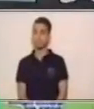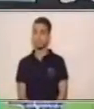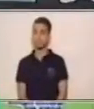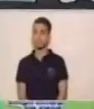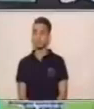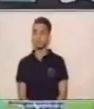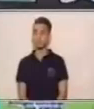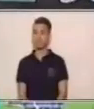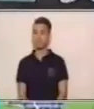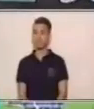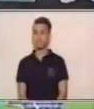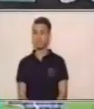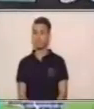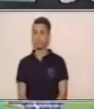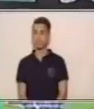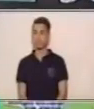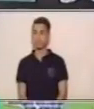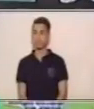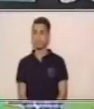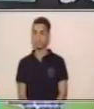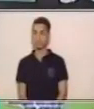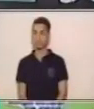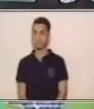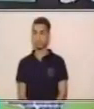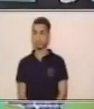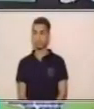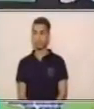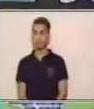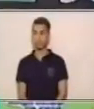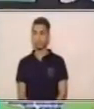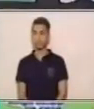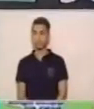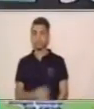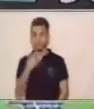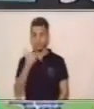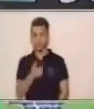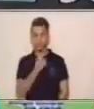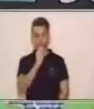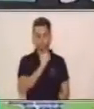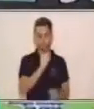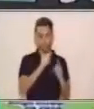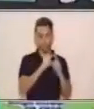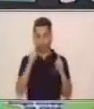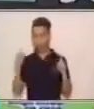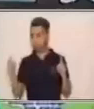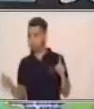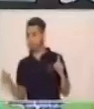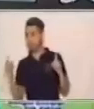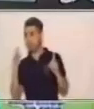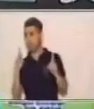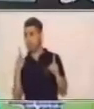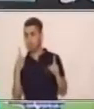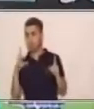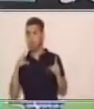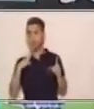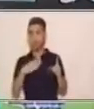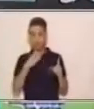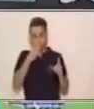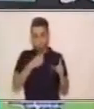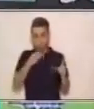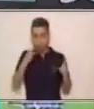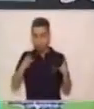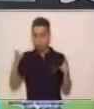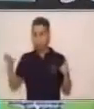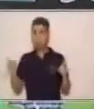observando y tenemos del 0 al 1, vamos a dividir